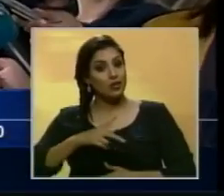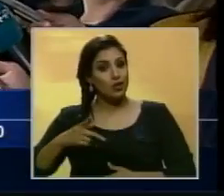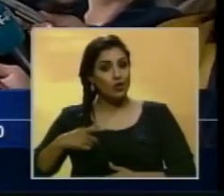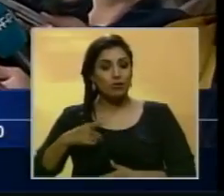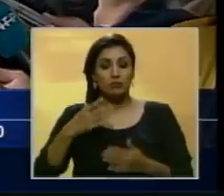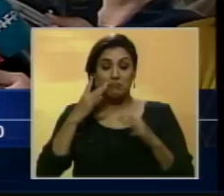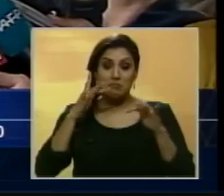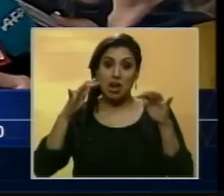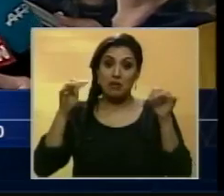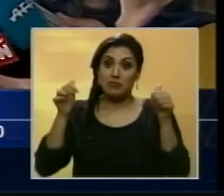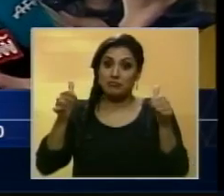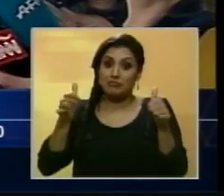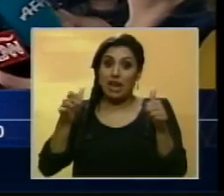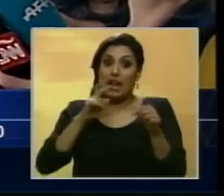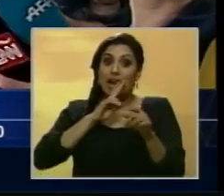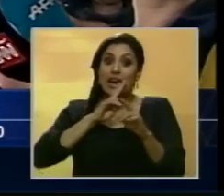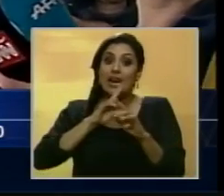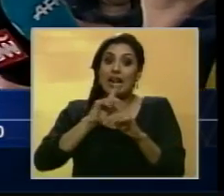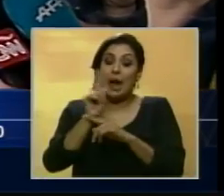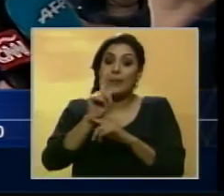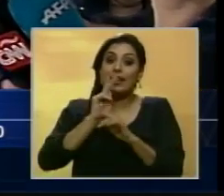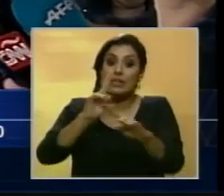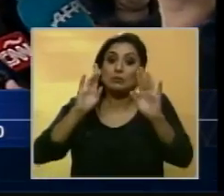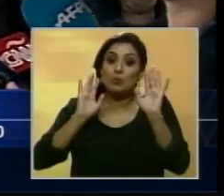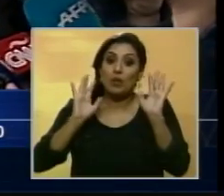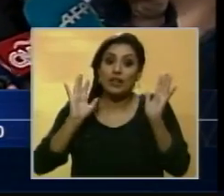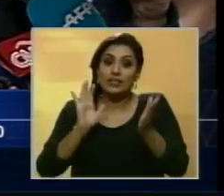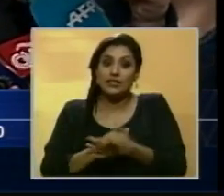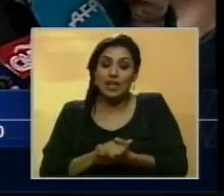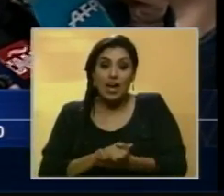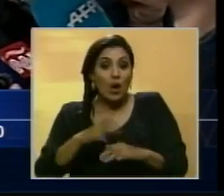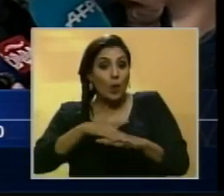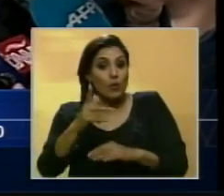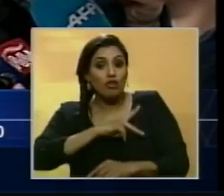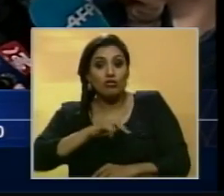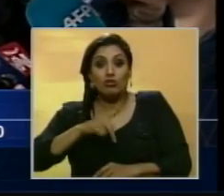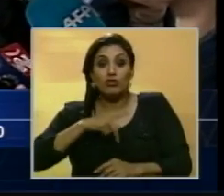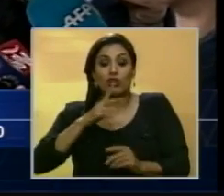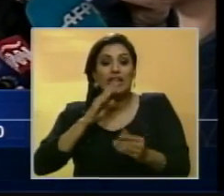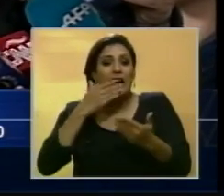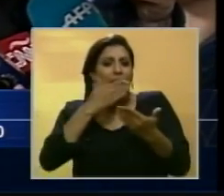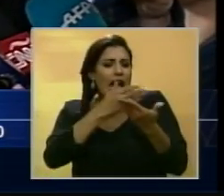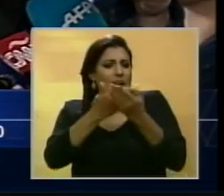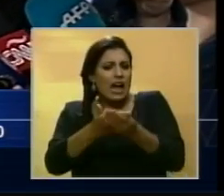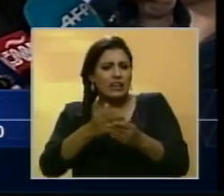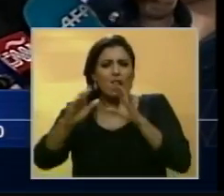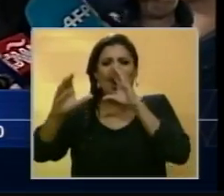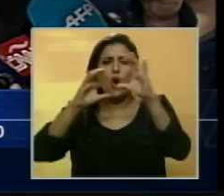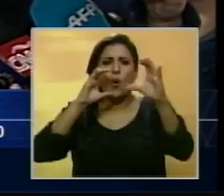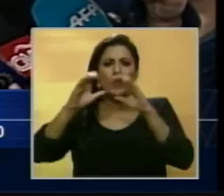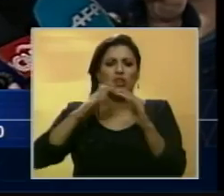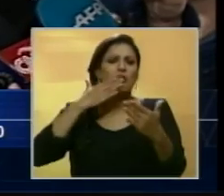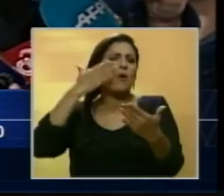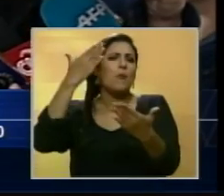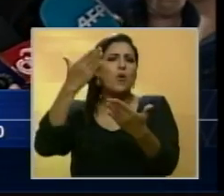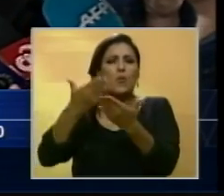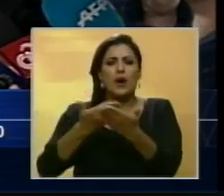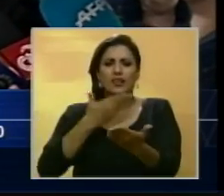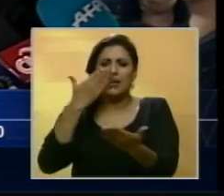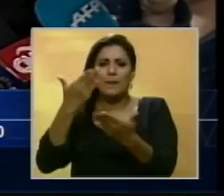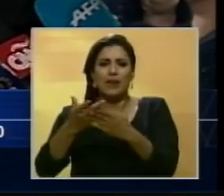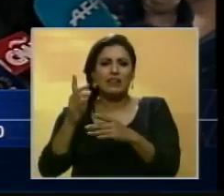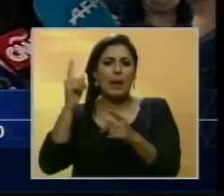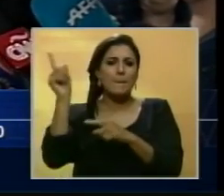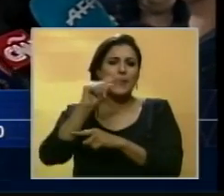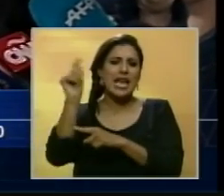nos maravilla, chicos, esta rapidez de respuesta, ¿no? Porque nosotros hemos introducido cartas, comunicaciones, planteamientos y han